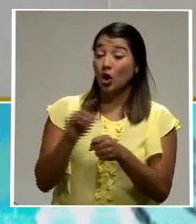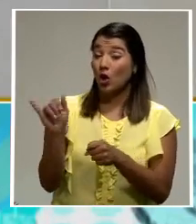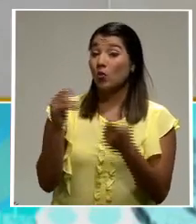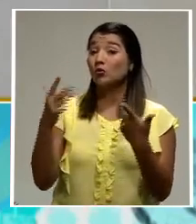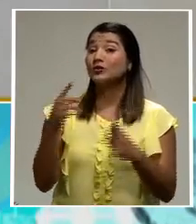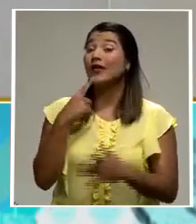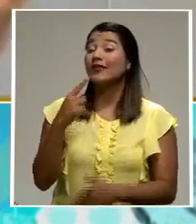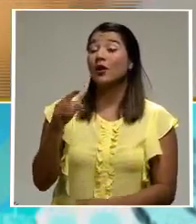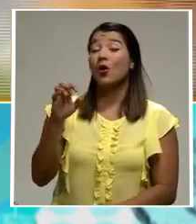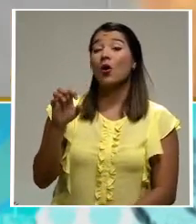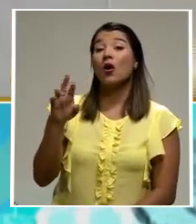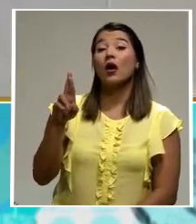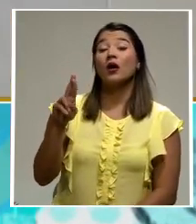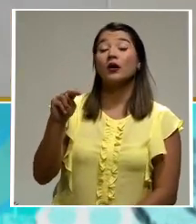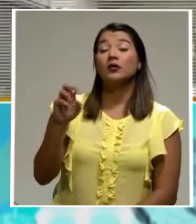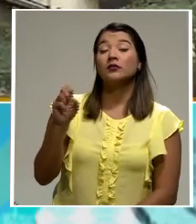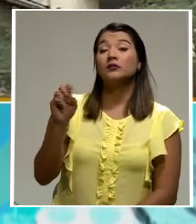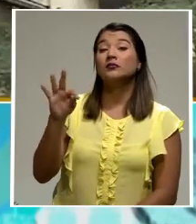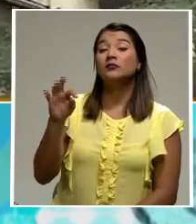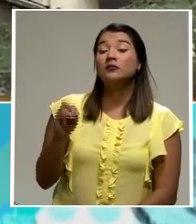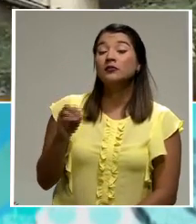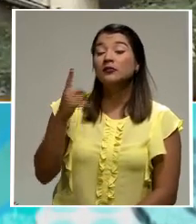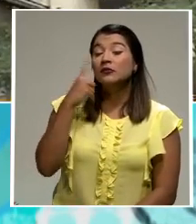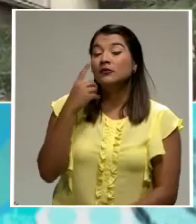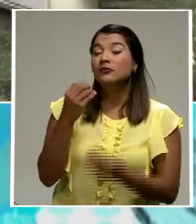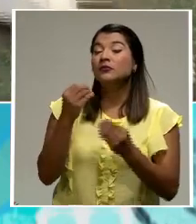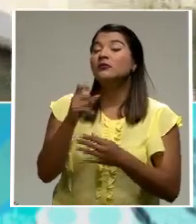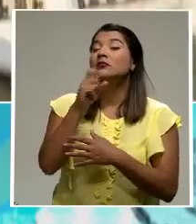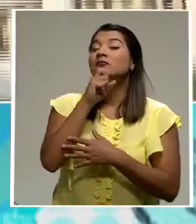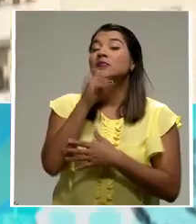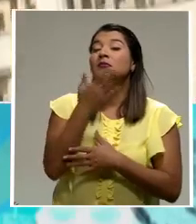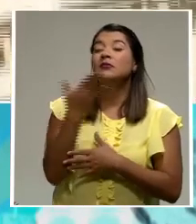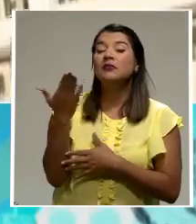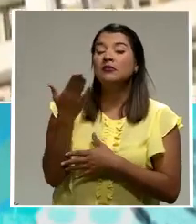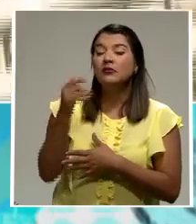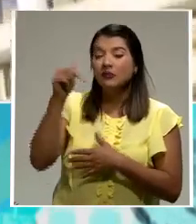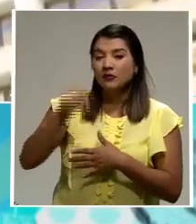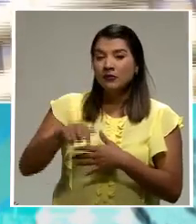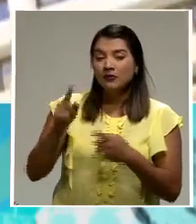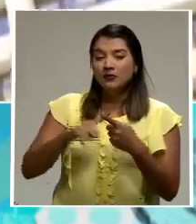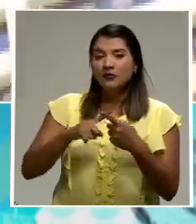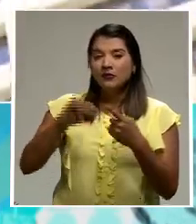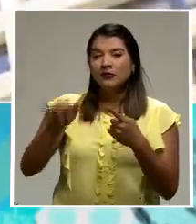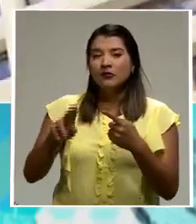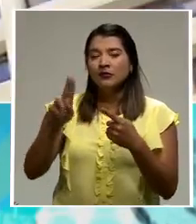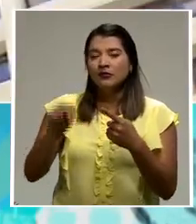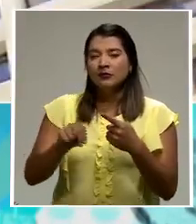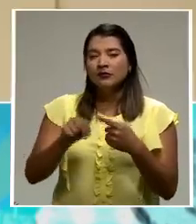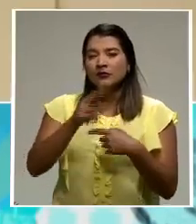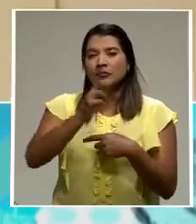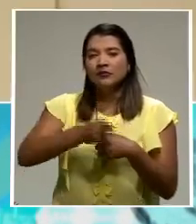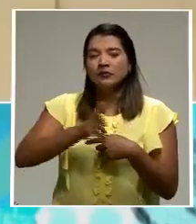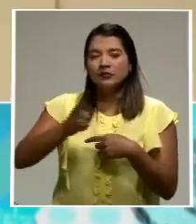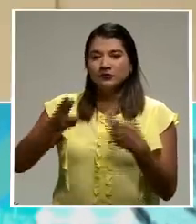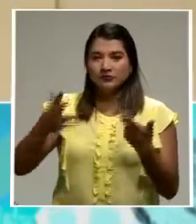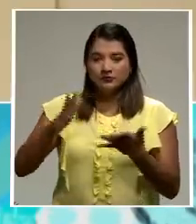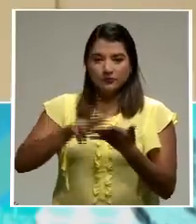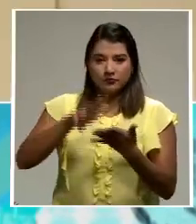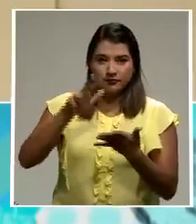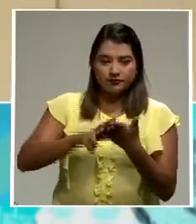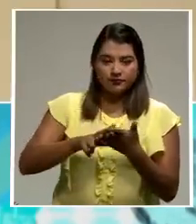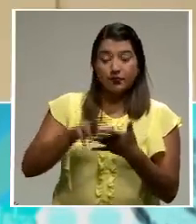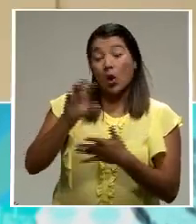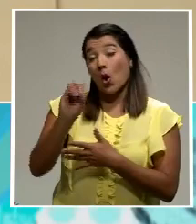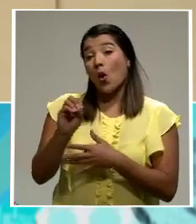Ernesto anteriormente, ven cuesta arriba la posibilidad de que aquí al mes de junio los mismos se hayan aprobado o